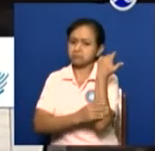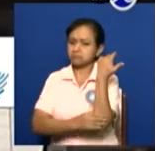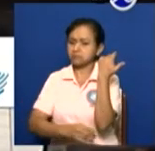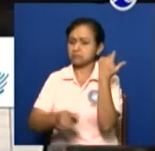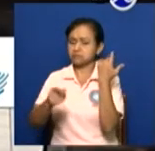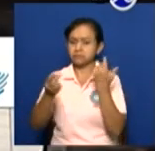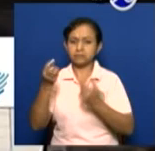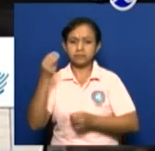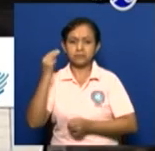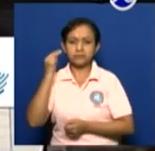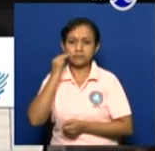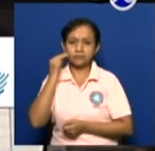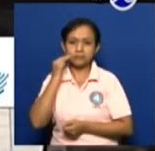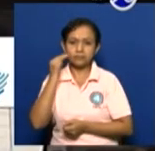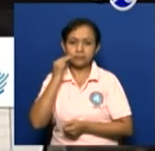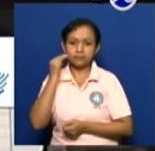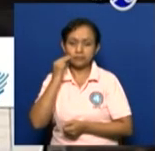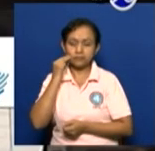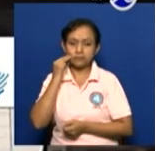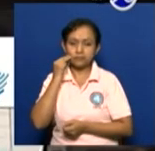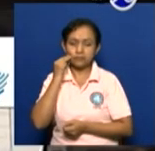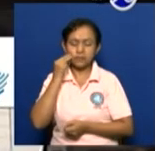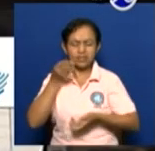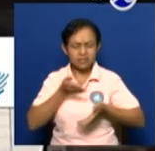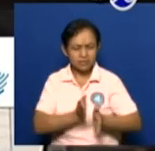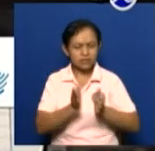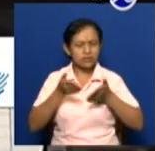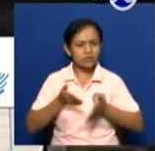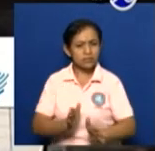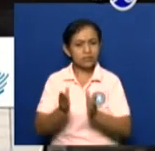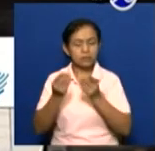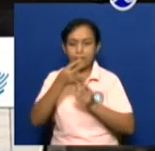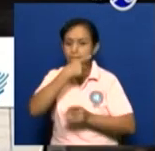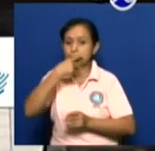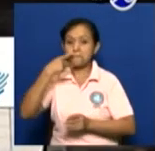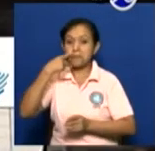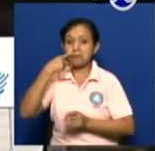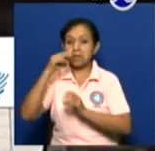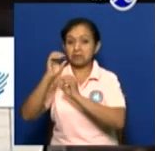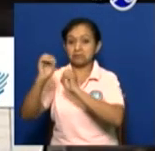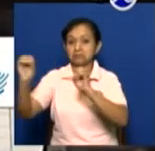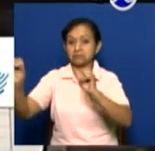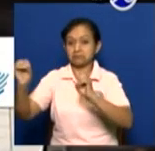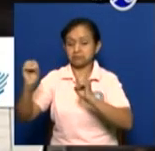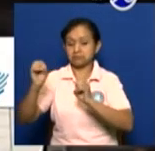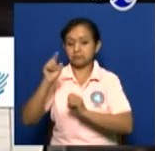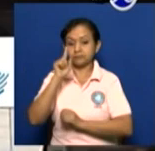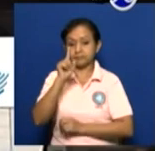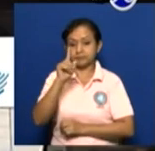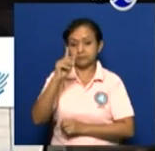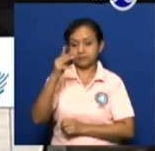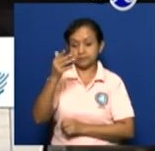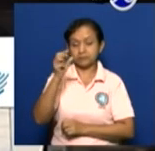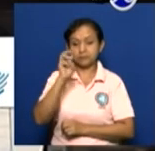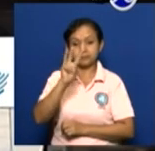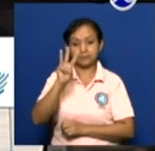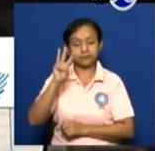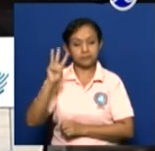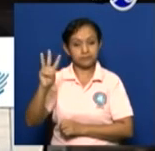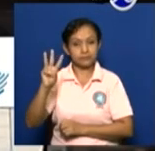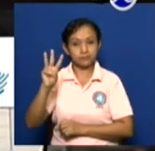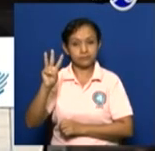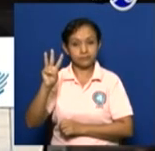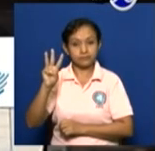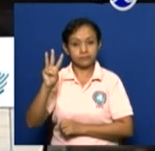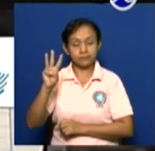una madre cargada de hijos sin padres. En 1933, en